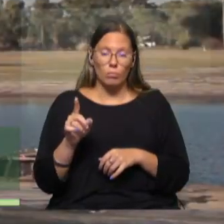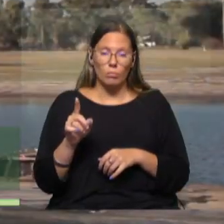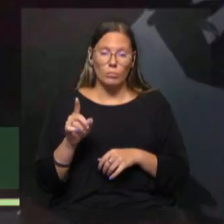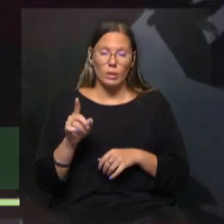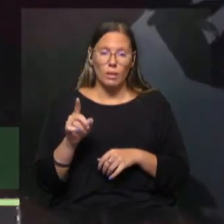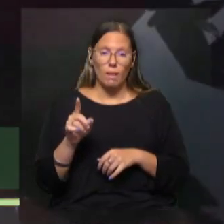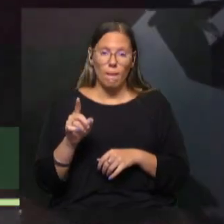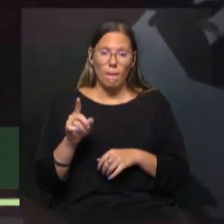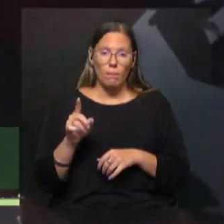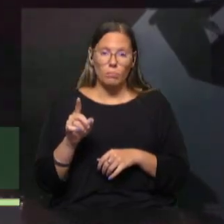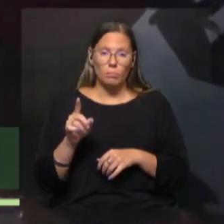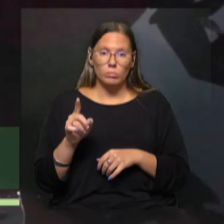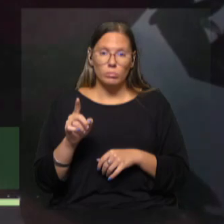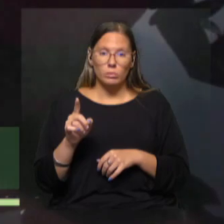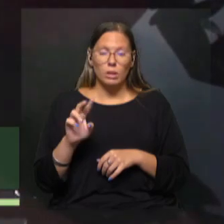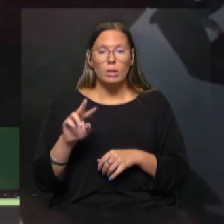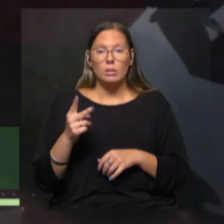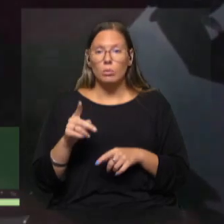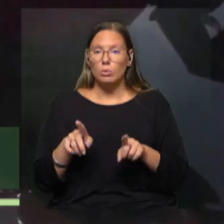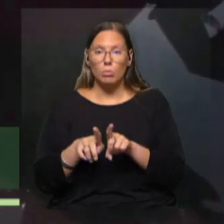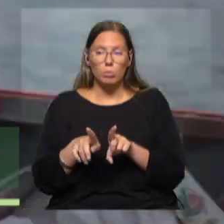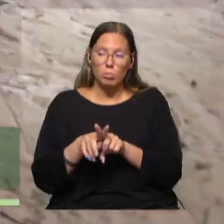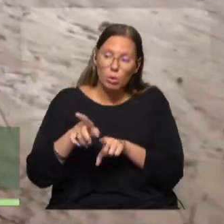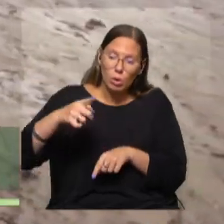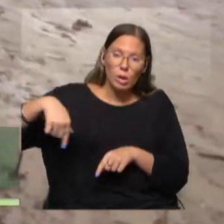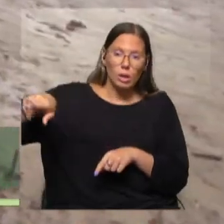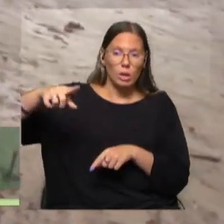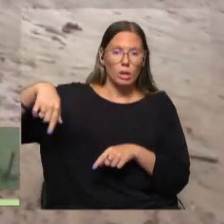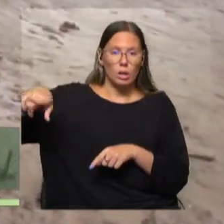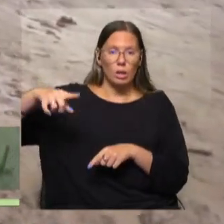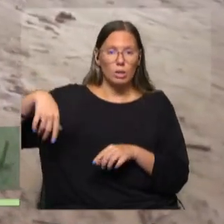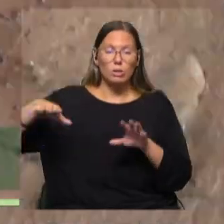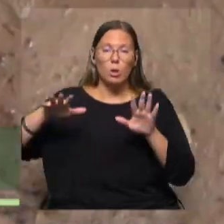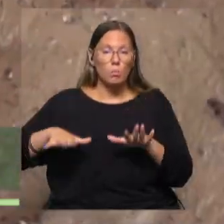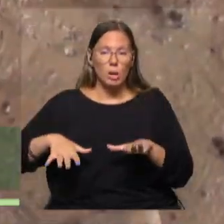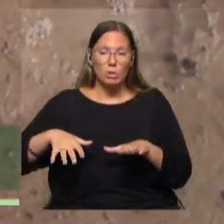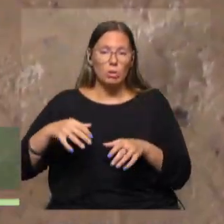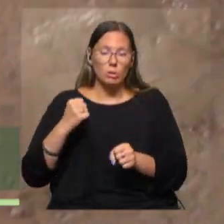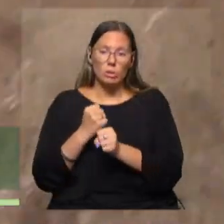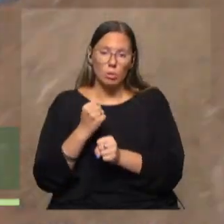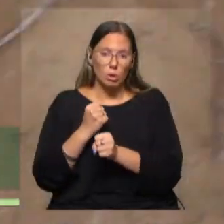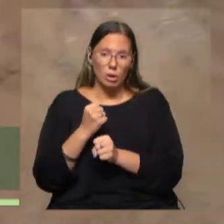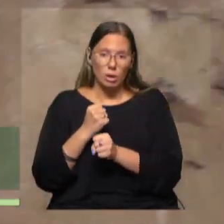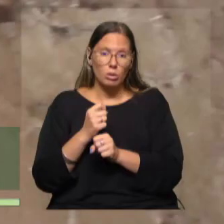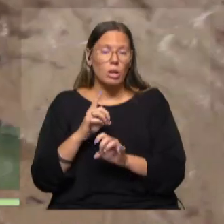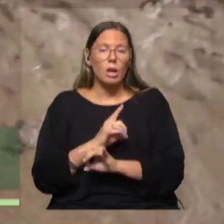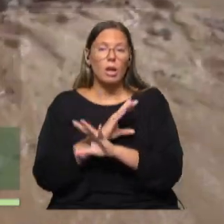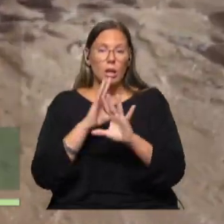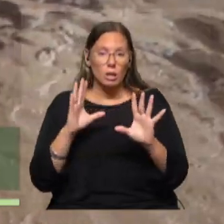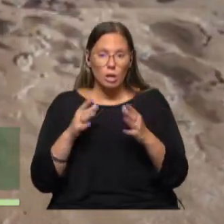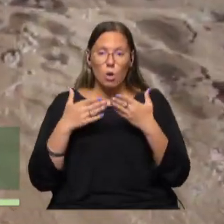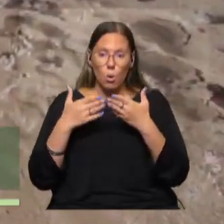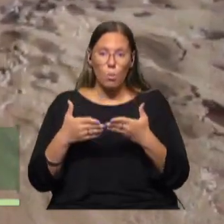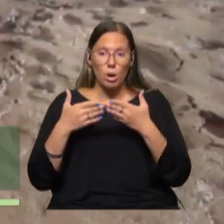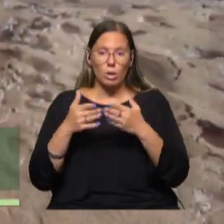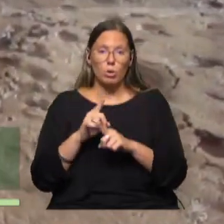segundo, usamos lo mismo que usan ellos cuando hay paralización por parte de los trabajadores. Bien claro que con los barcos parados